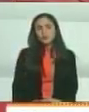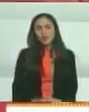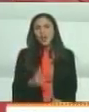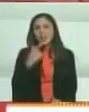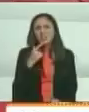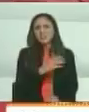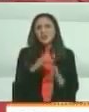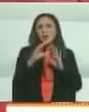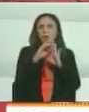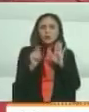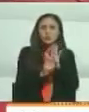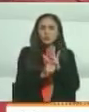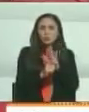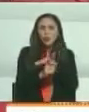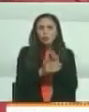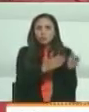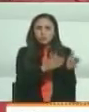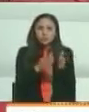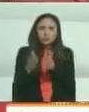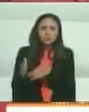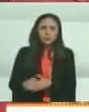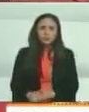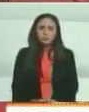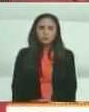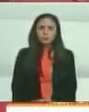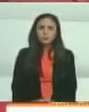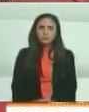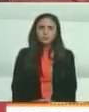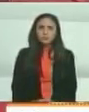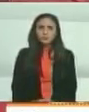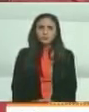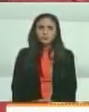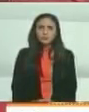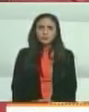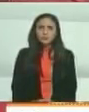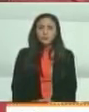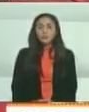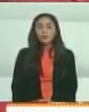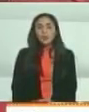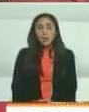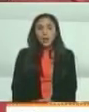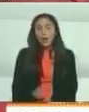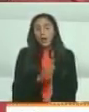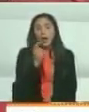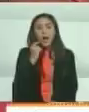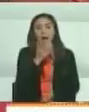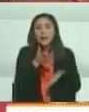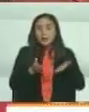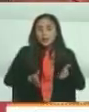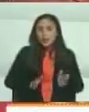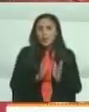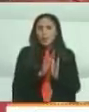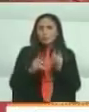llama. Orden de operaciones Constitución. Personas a neutralizar, el hijo Feliz se ha metido ahí.